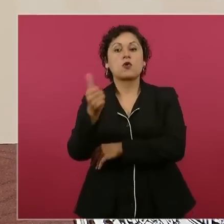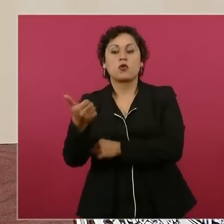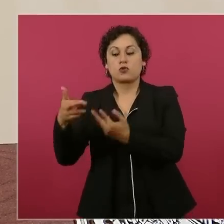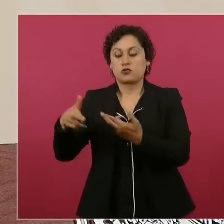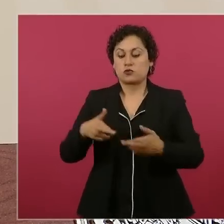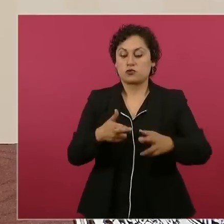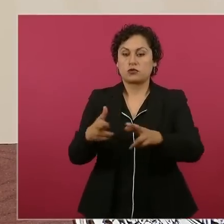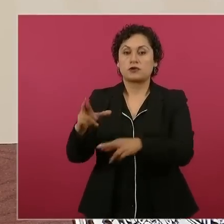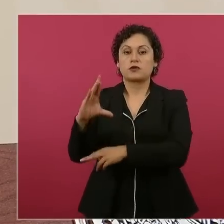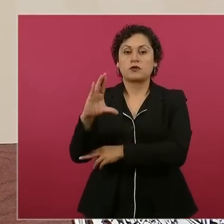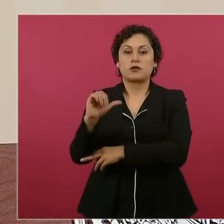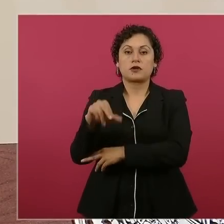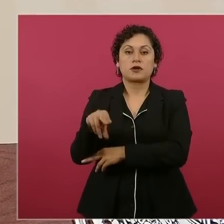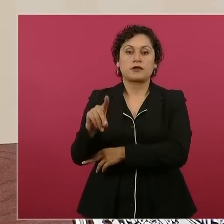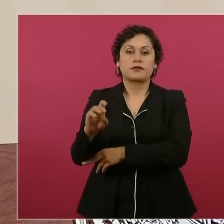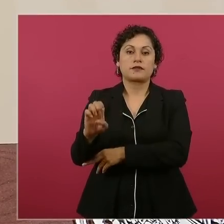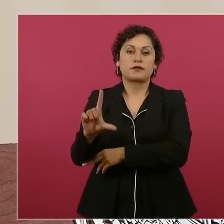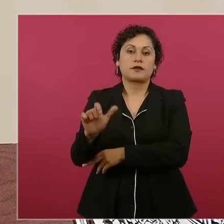muchísima agua.